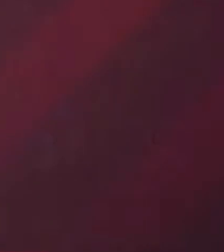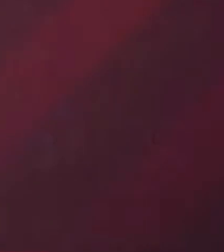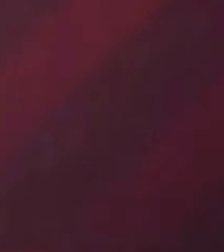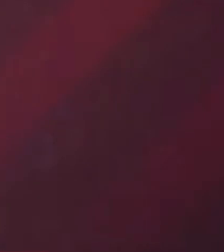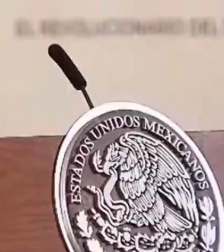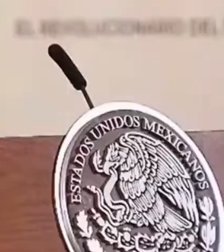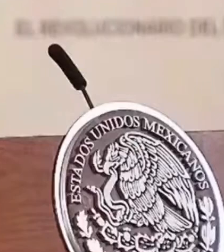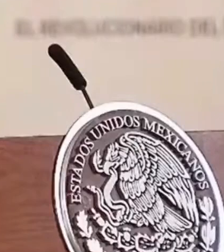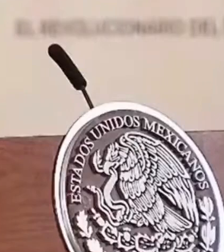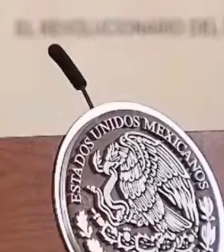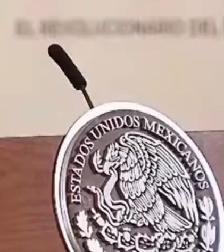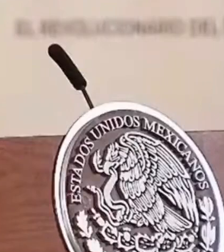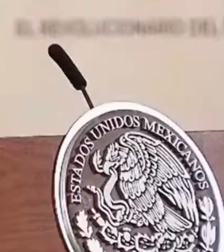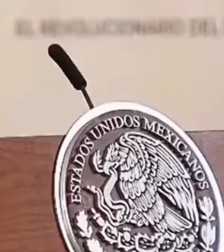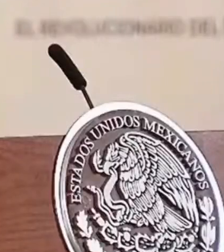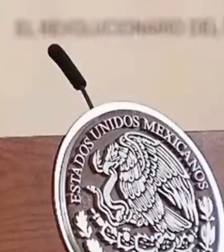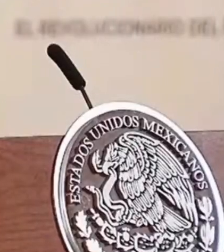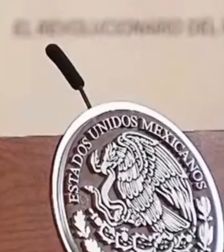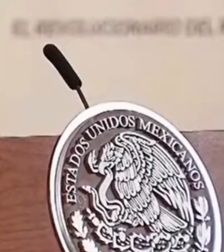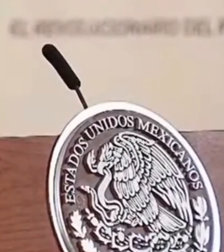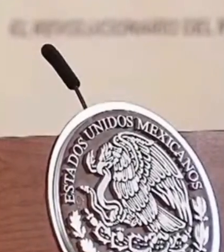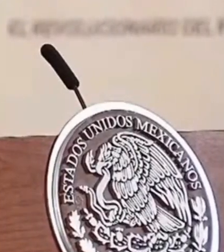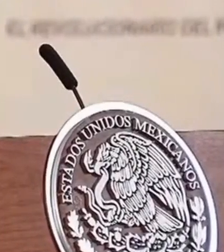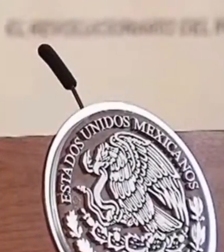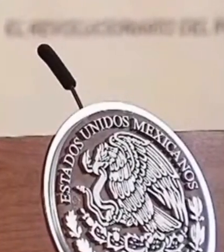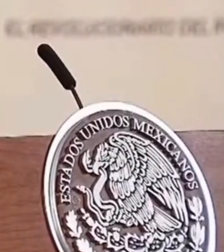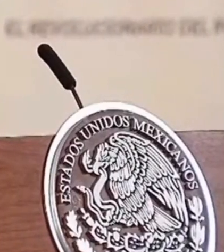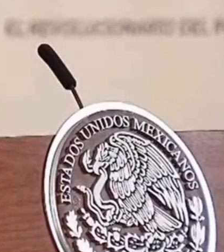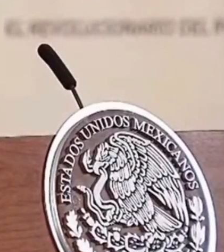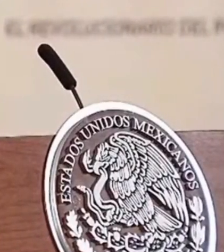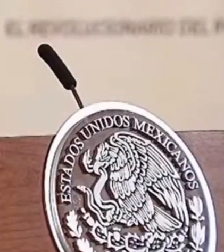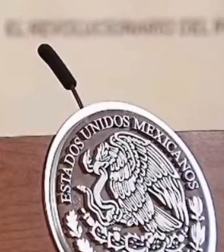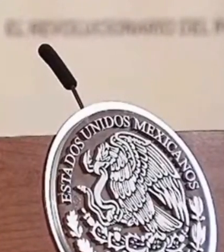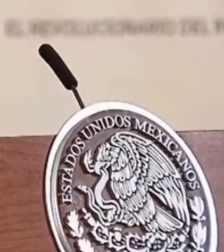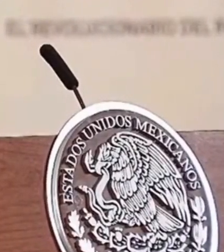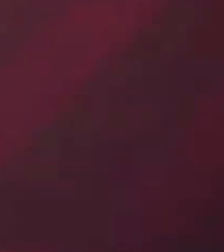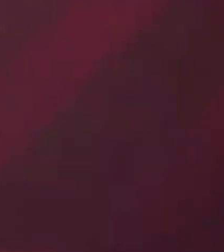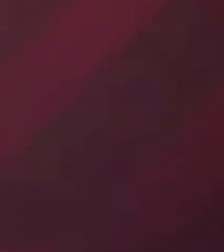Y nosotros ya no seguimos con esa política.